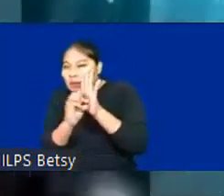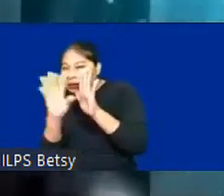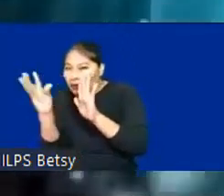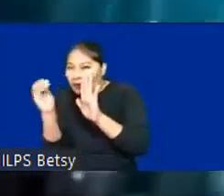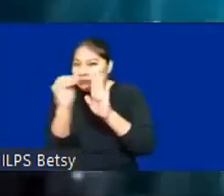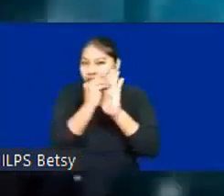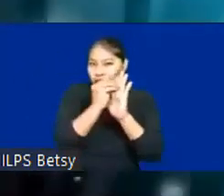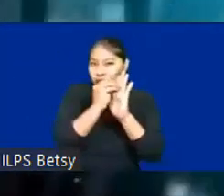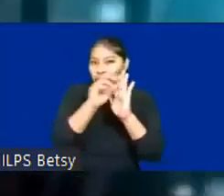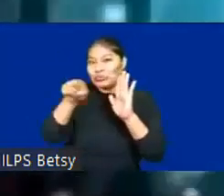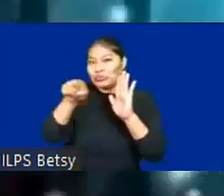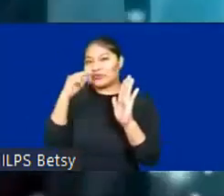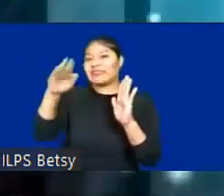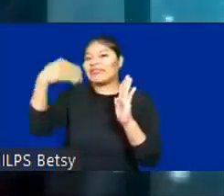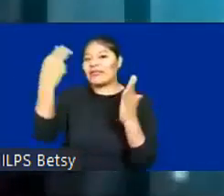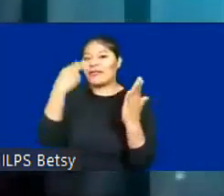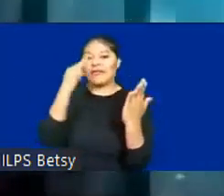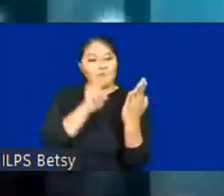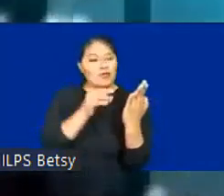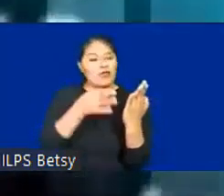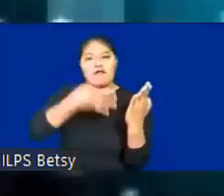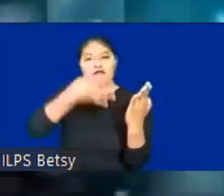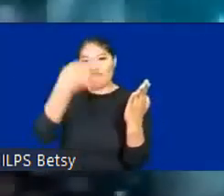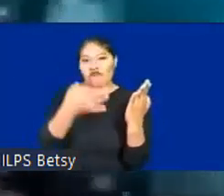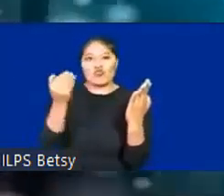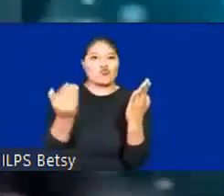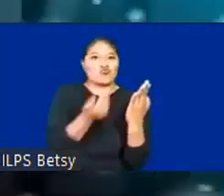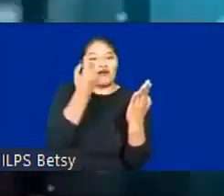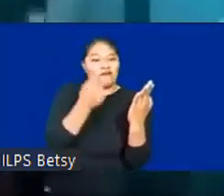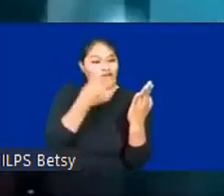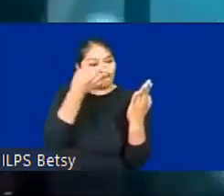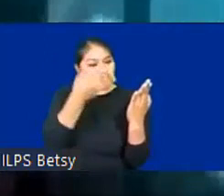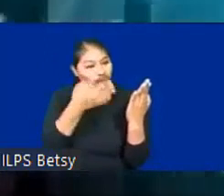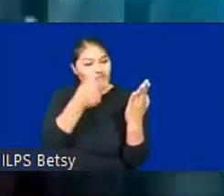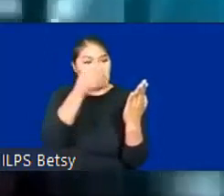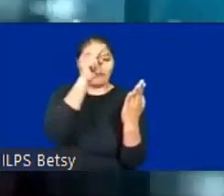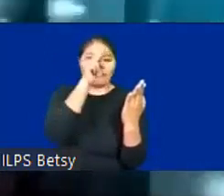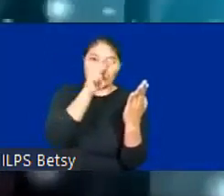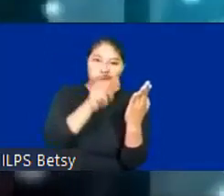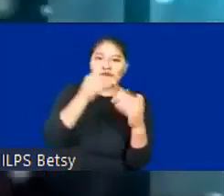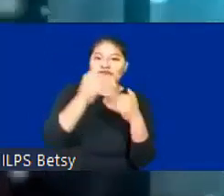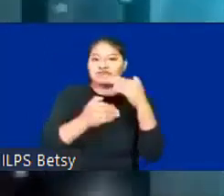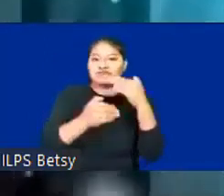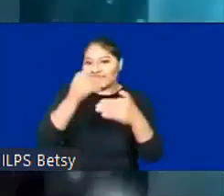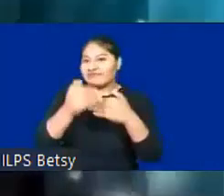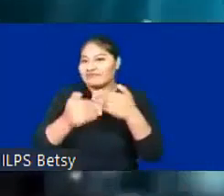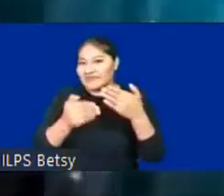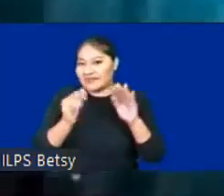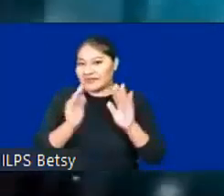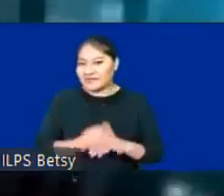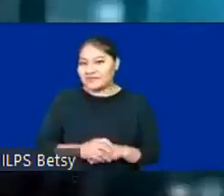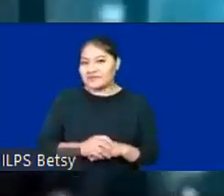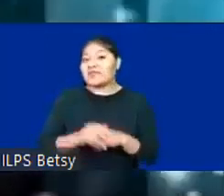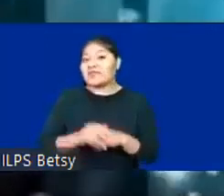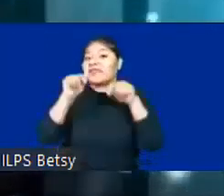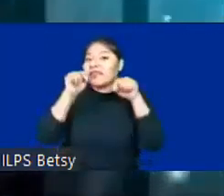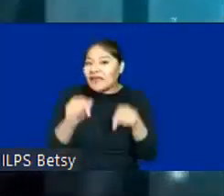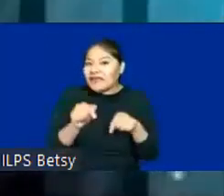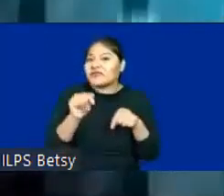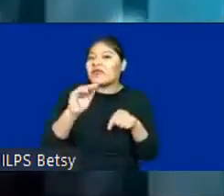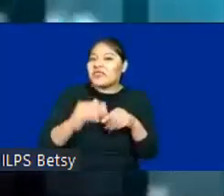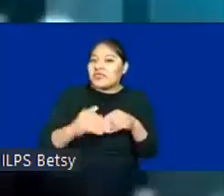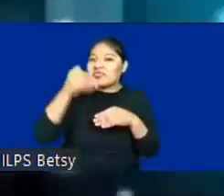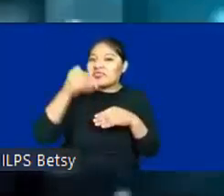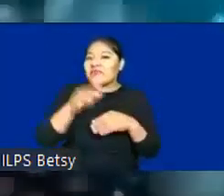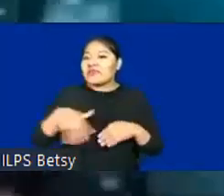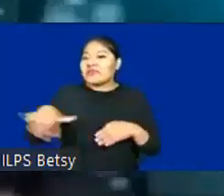o la tecnología sobre la que está desarrollada se va a actualizar y eso va a redundar también en una mejor experiencia de los ciudadanos